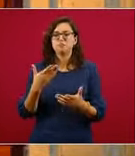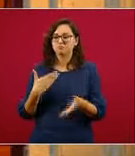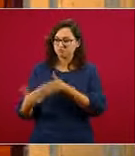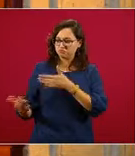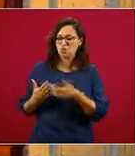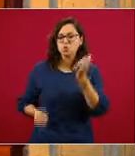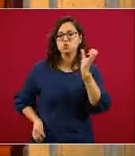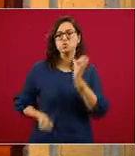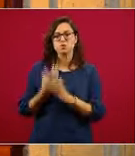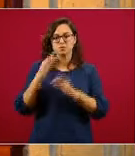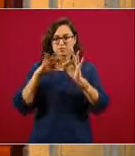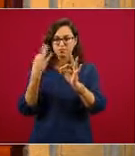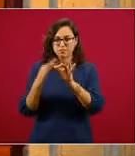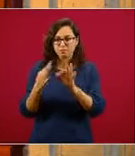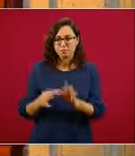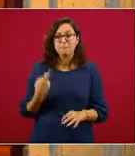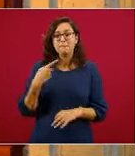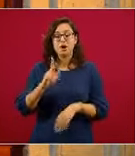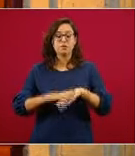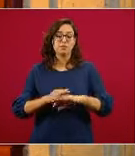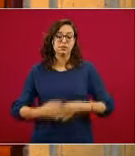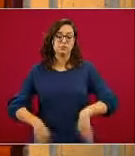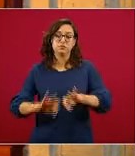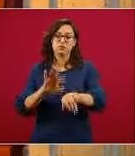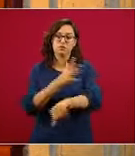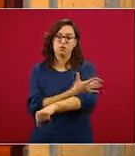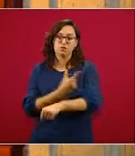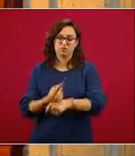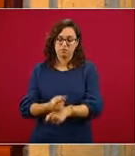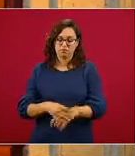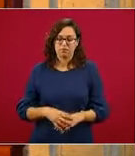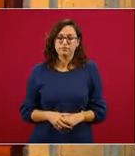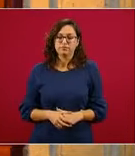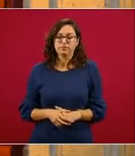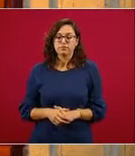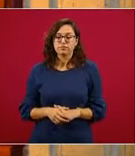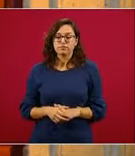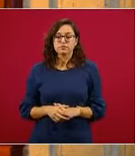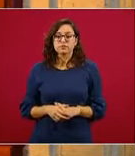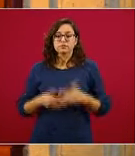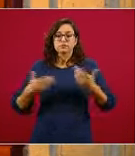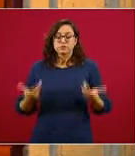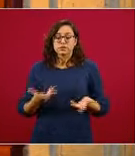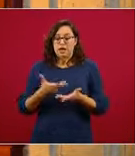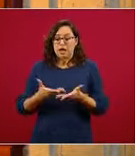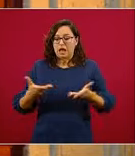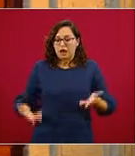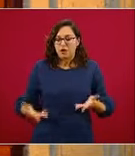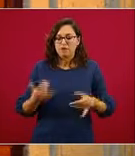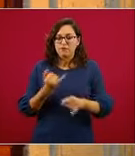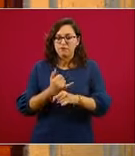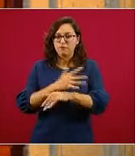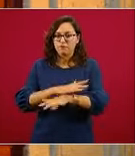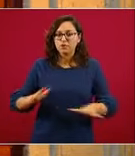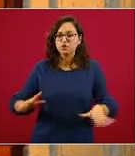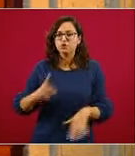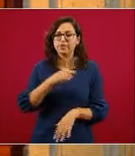actualizada, pero sobre todo que sea completamente transparente. Hoy, a diferencia de otros años, la información debe